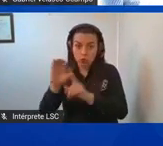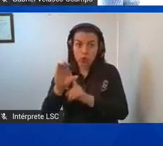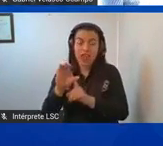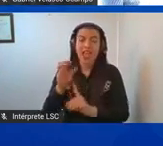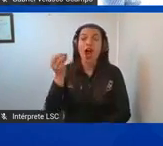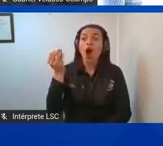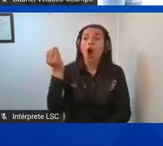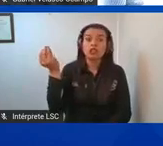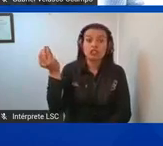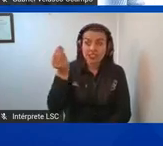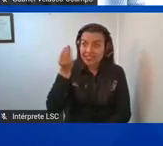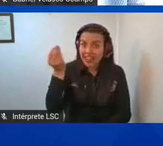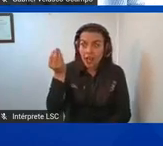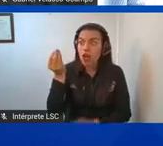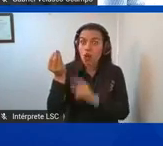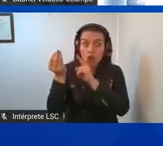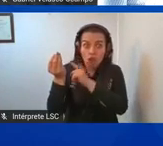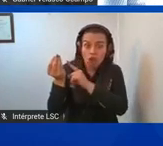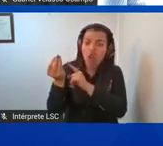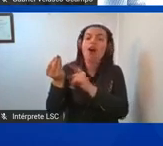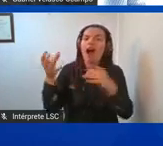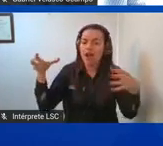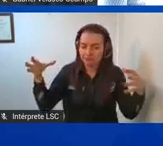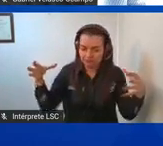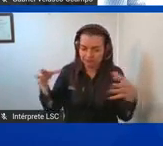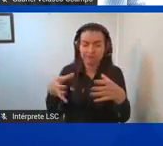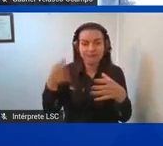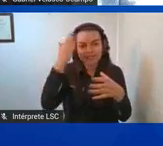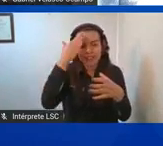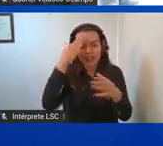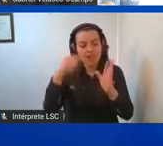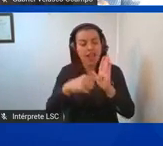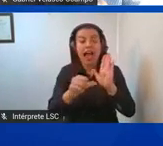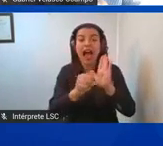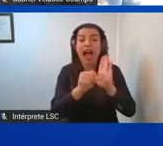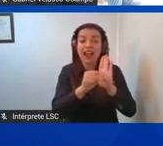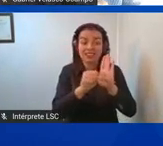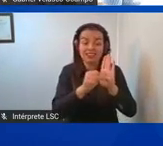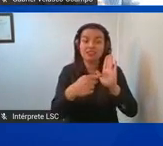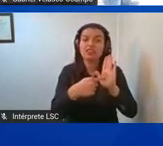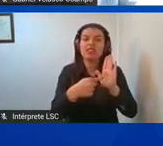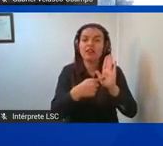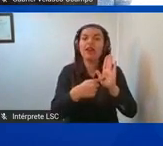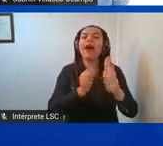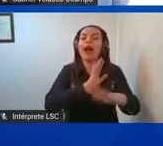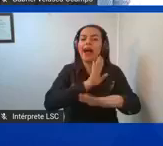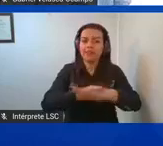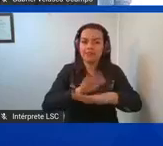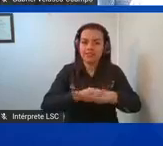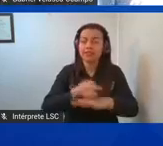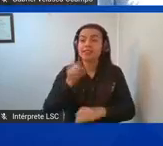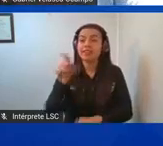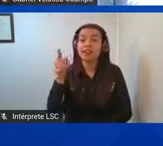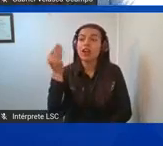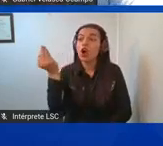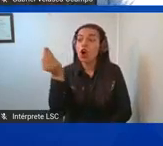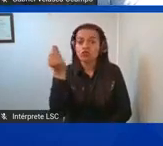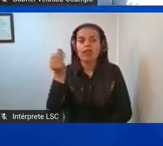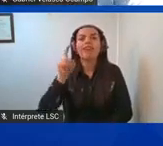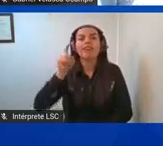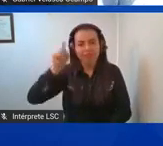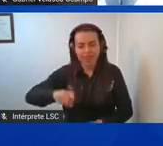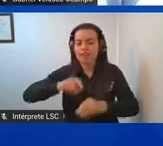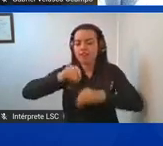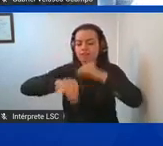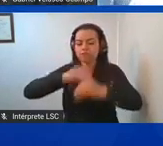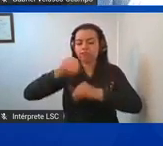mismo, tiene ahí dentro de los artículos que él va a definir su propio reglamento. Podemos trabajar